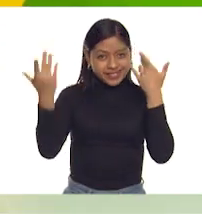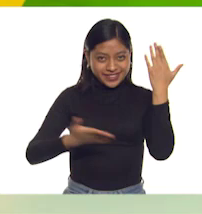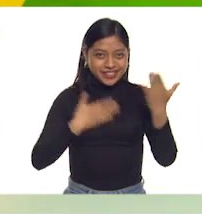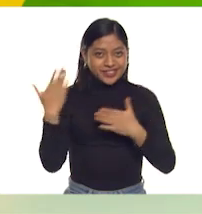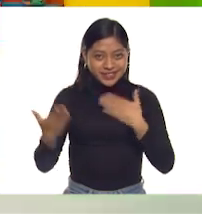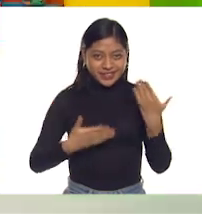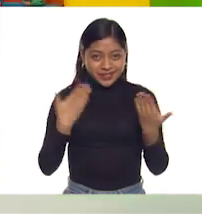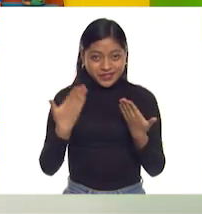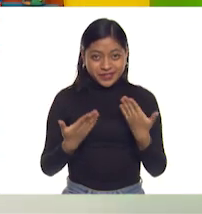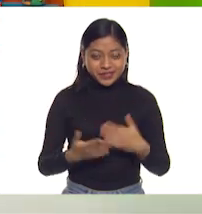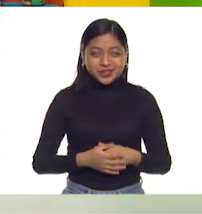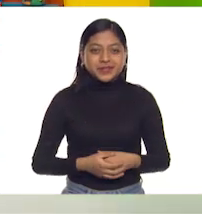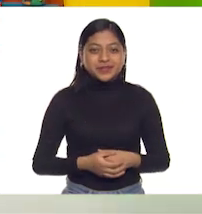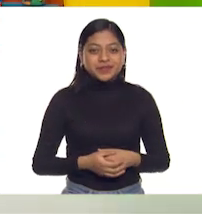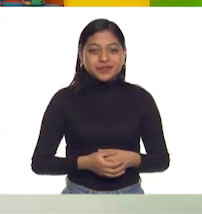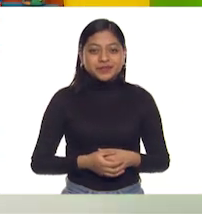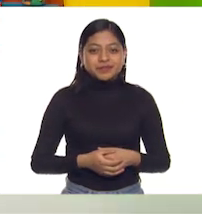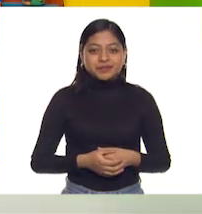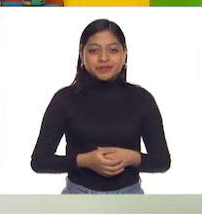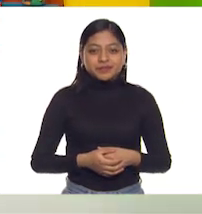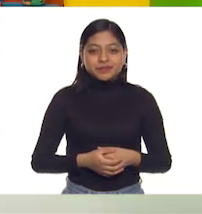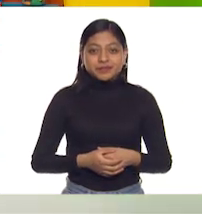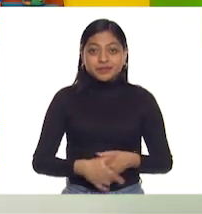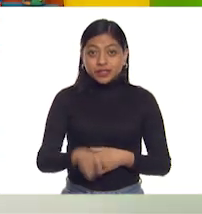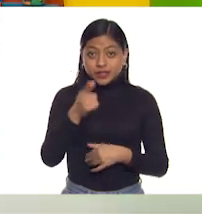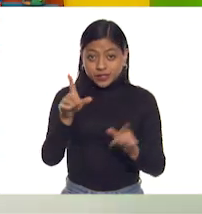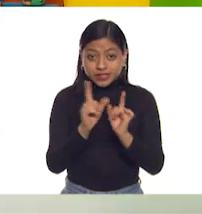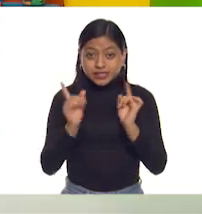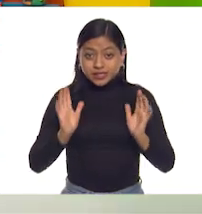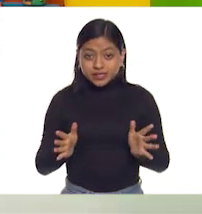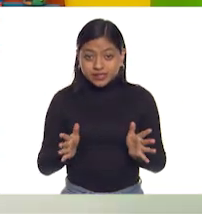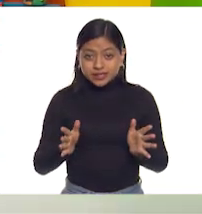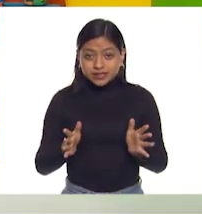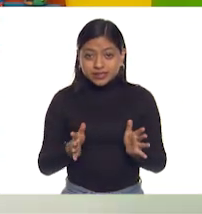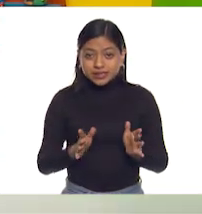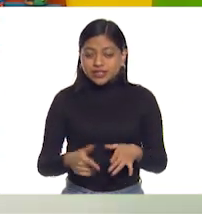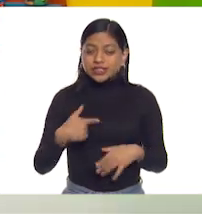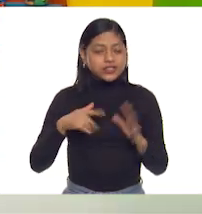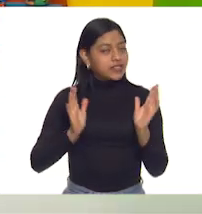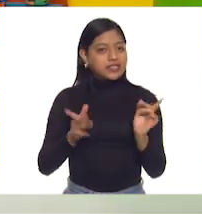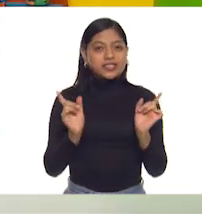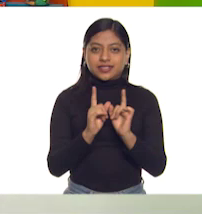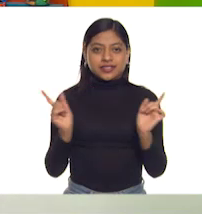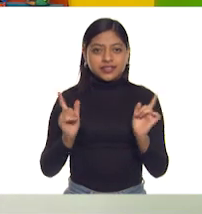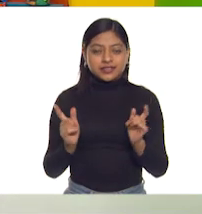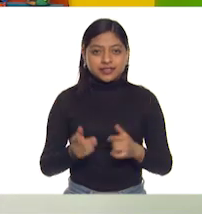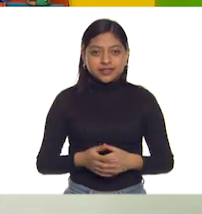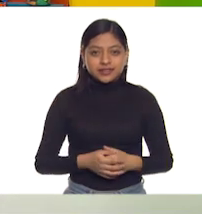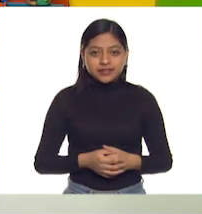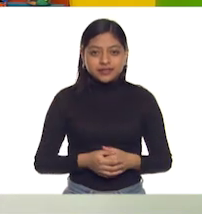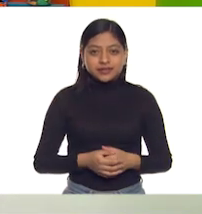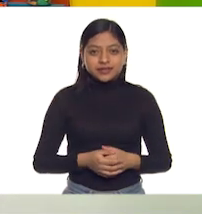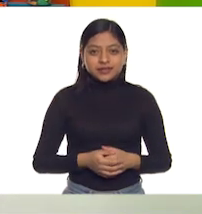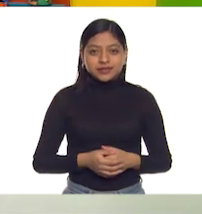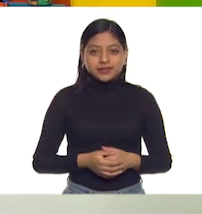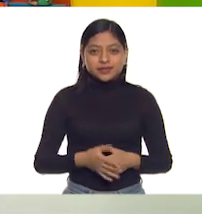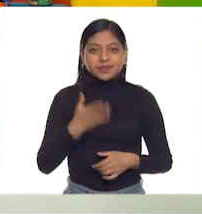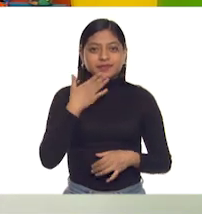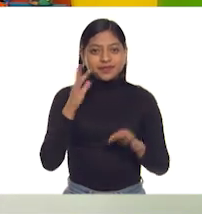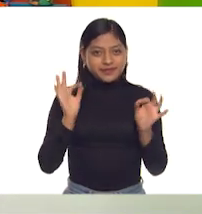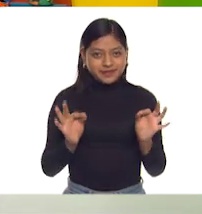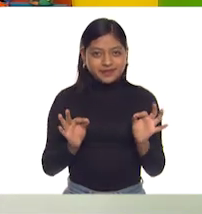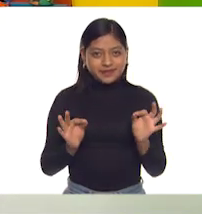narración. ¡Qué emoción! ¿Ya estás lista? ¡Lista! Yo también ya estoy lista. Pues